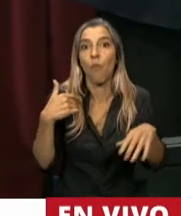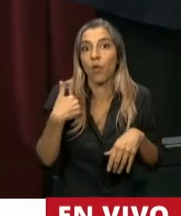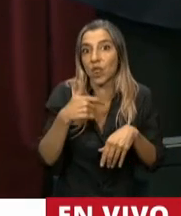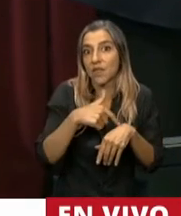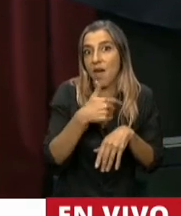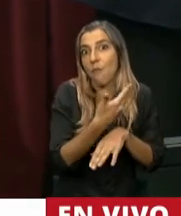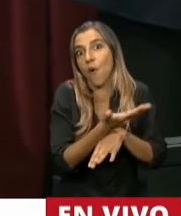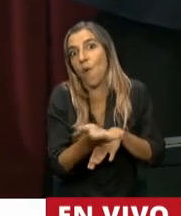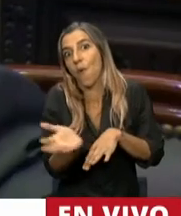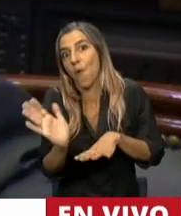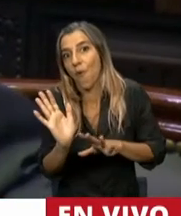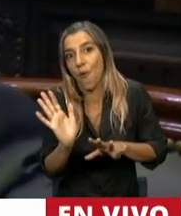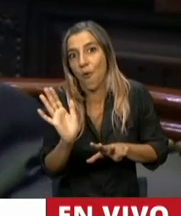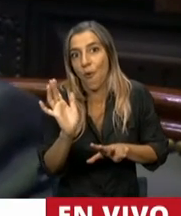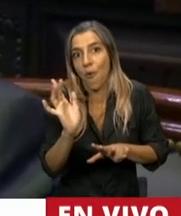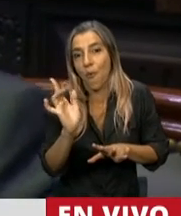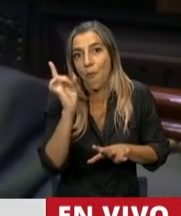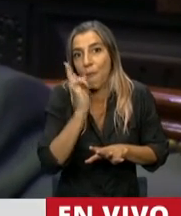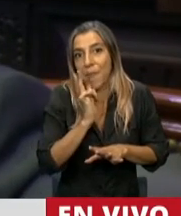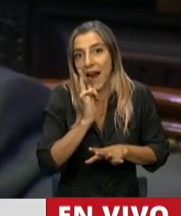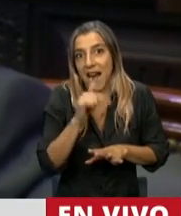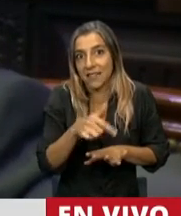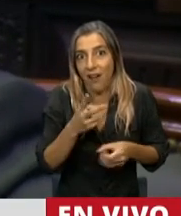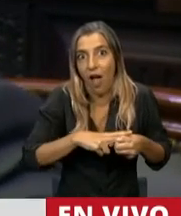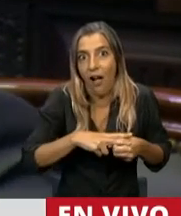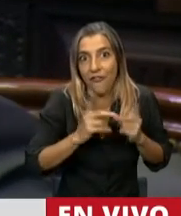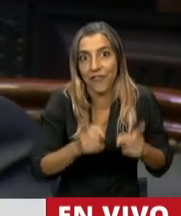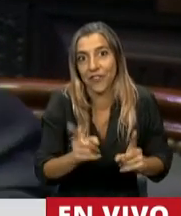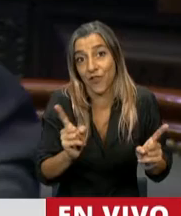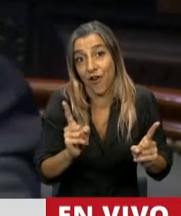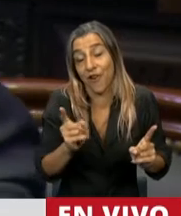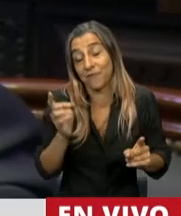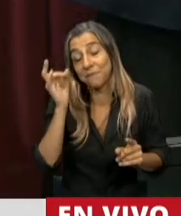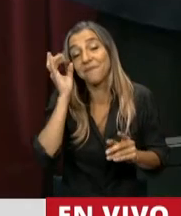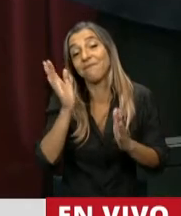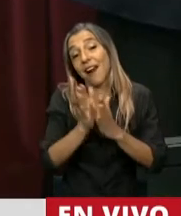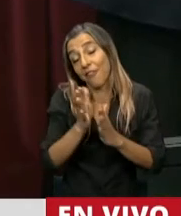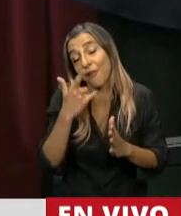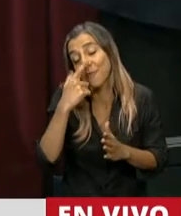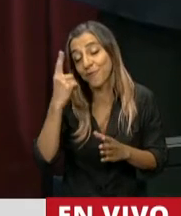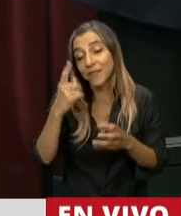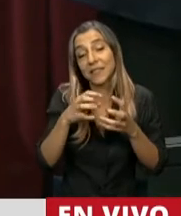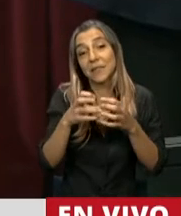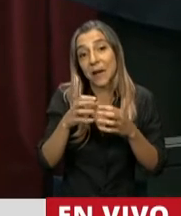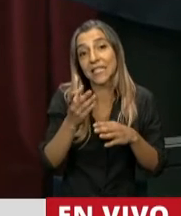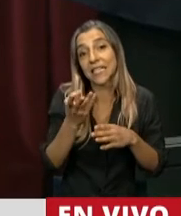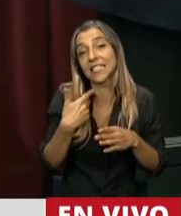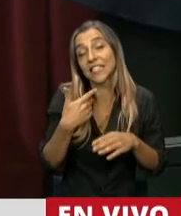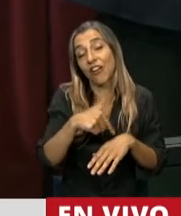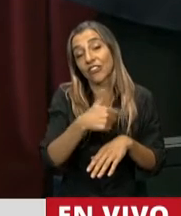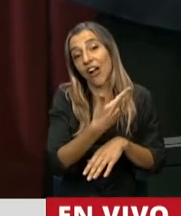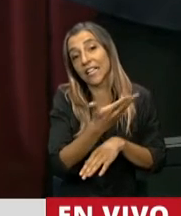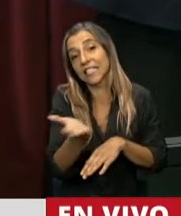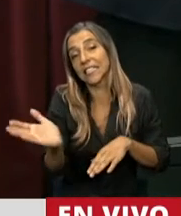en algún momento consigamos sigamos con la última lección que le pido disculpas si en algún momento excede largamente